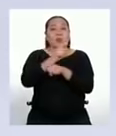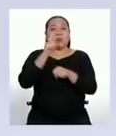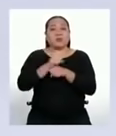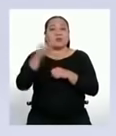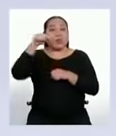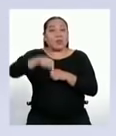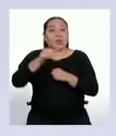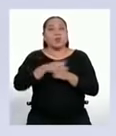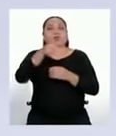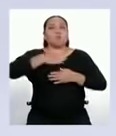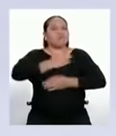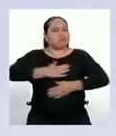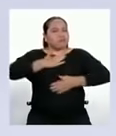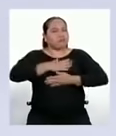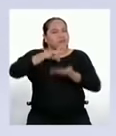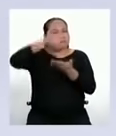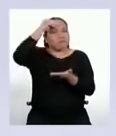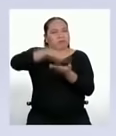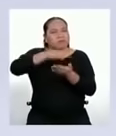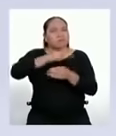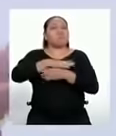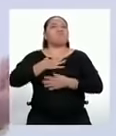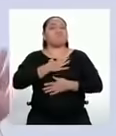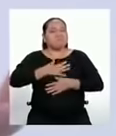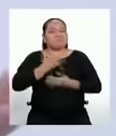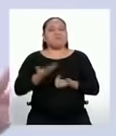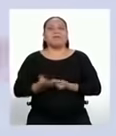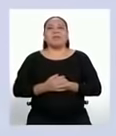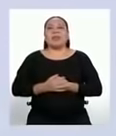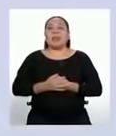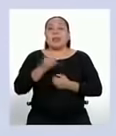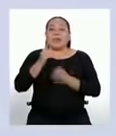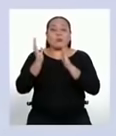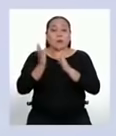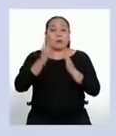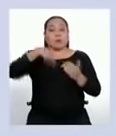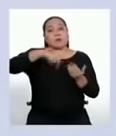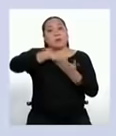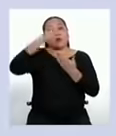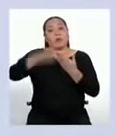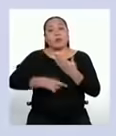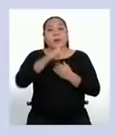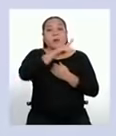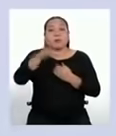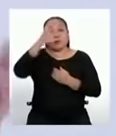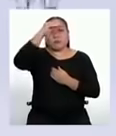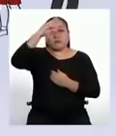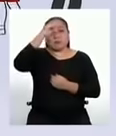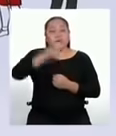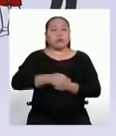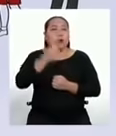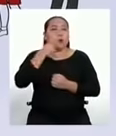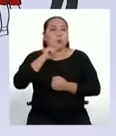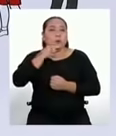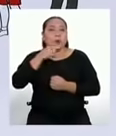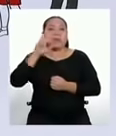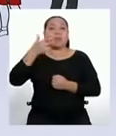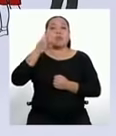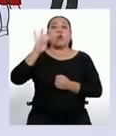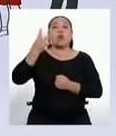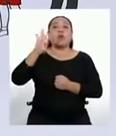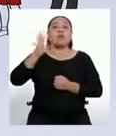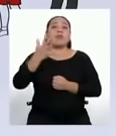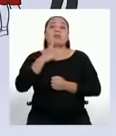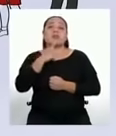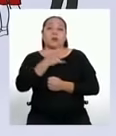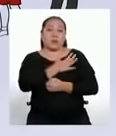Educación en el cual ustedes disfrutarán de un aprendizaje entretenido. Hemos preparado este programa para ustedes chicos y chicas de tercero, cuarto y